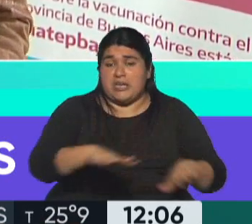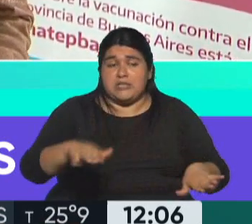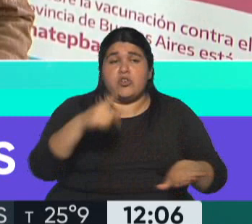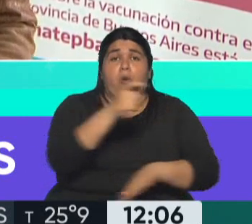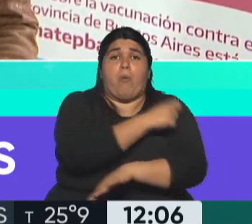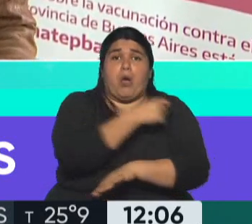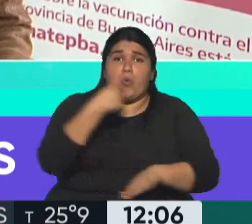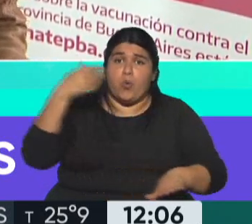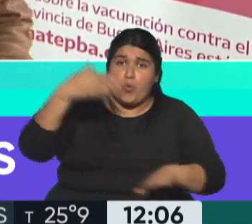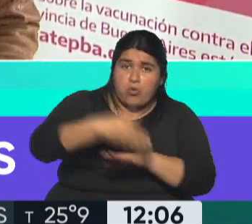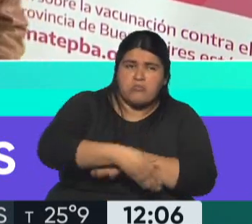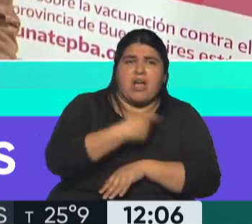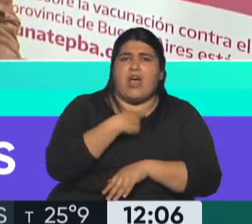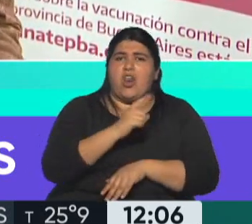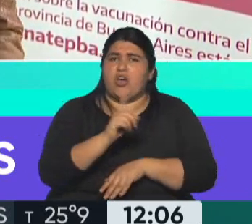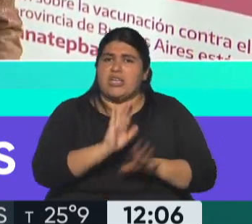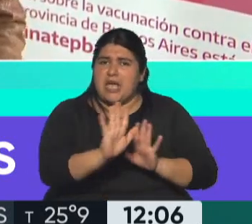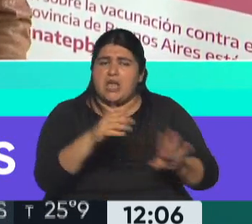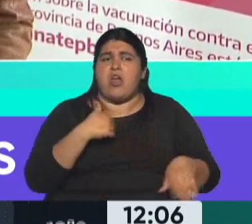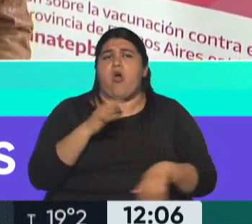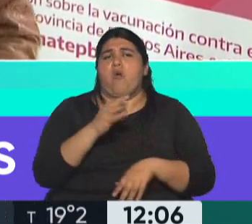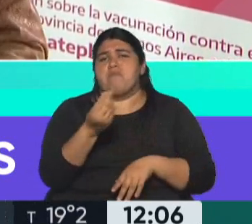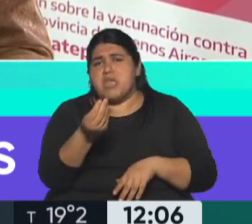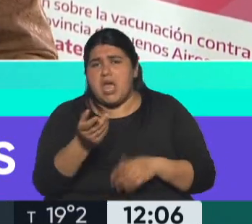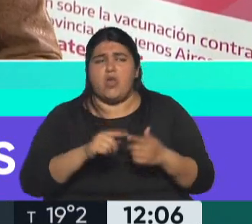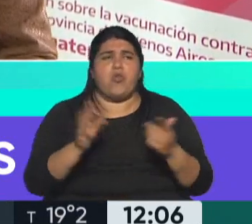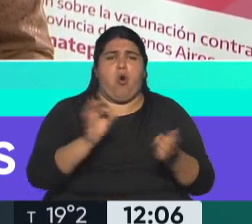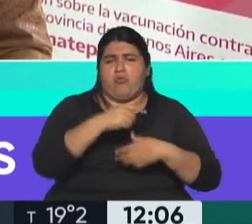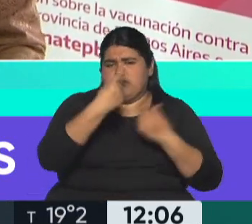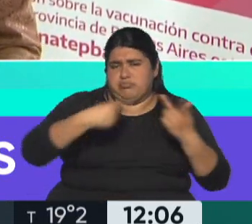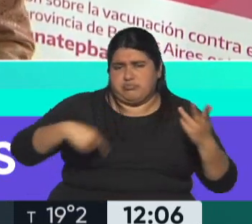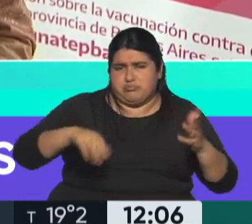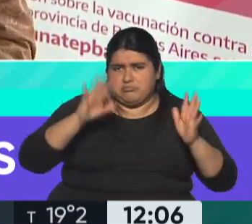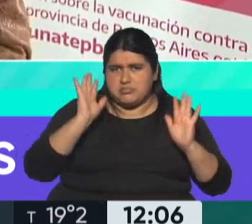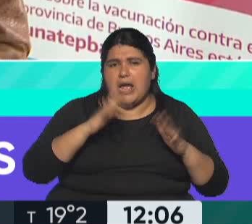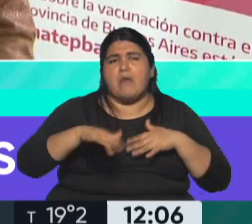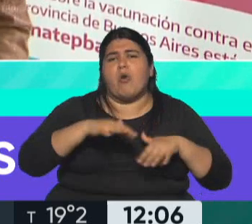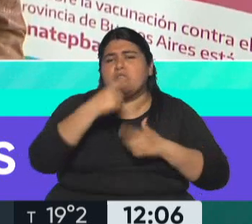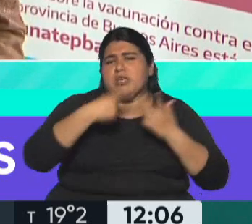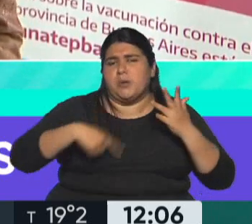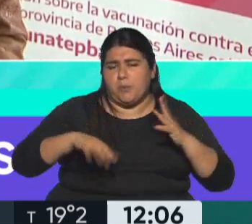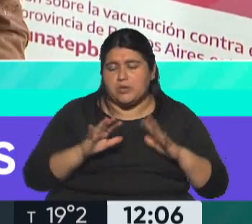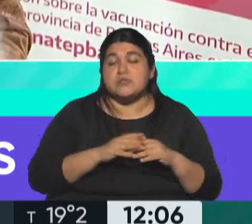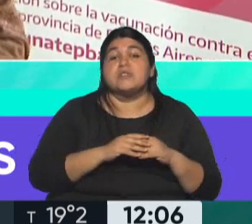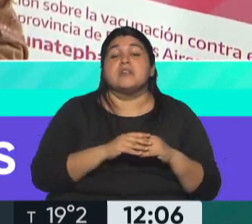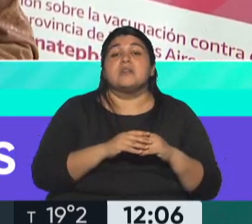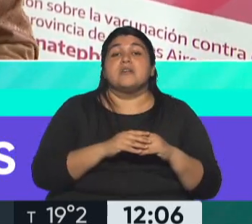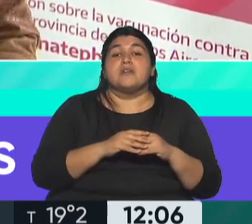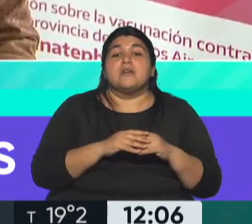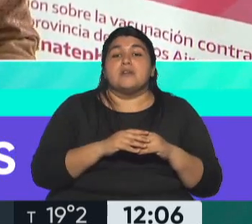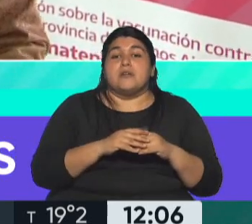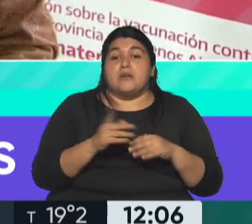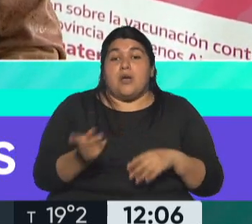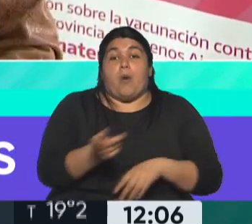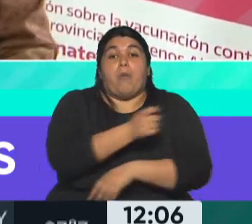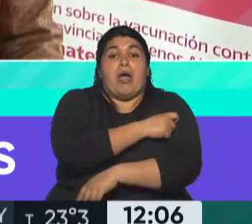vacunarse, no se quiere vacunar, tiene miedo por diferentes motivos o quizás no se anima por timidez? No se puede